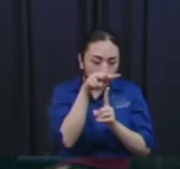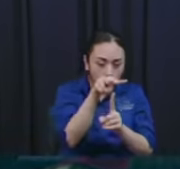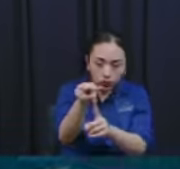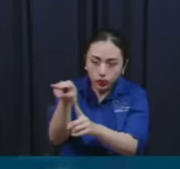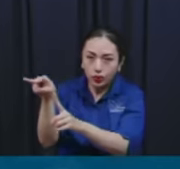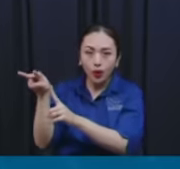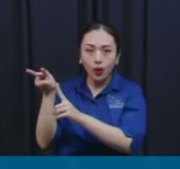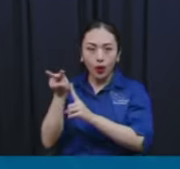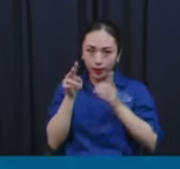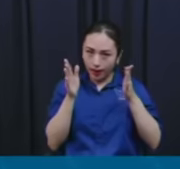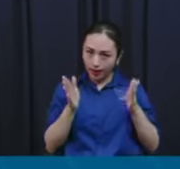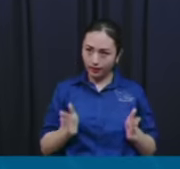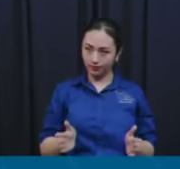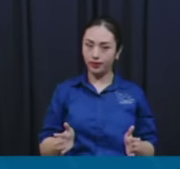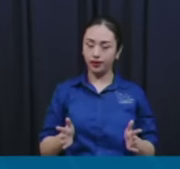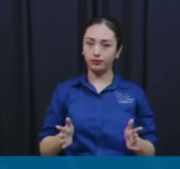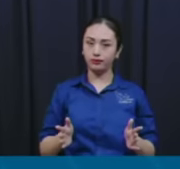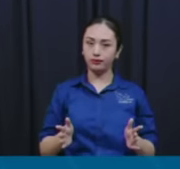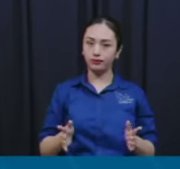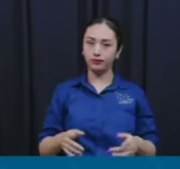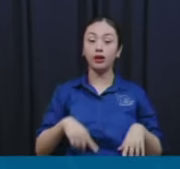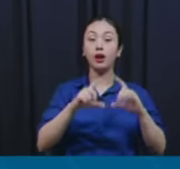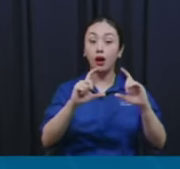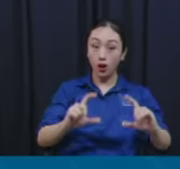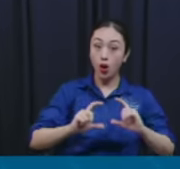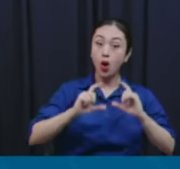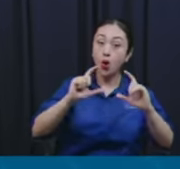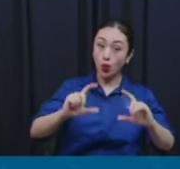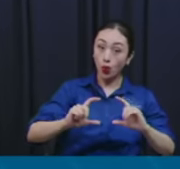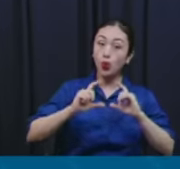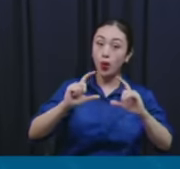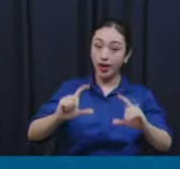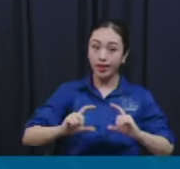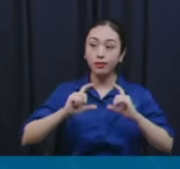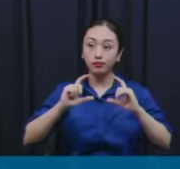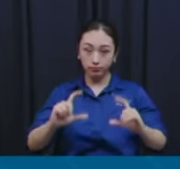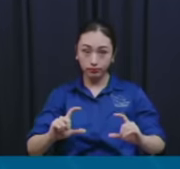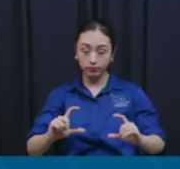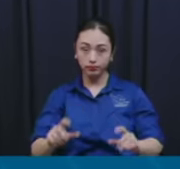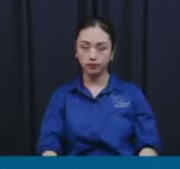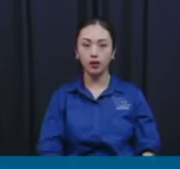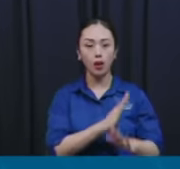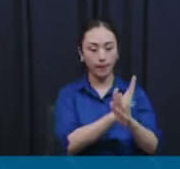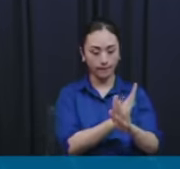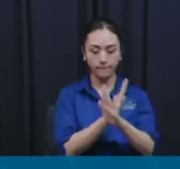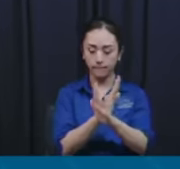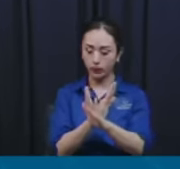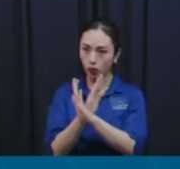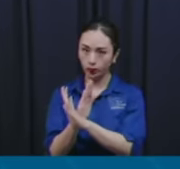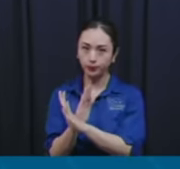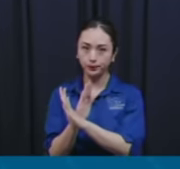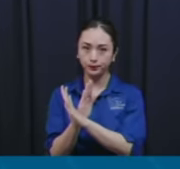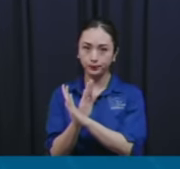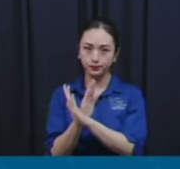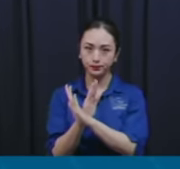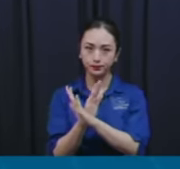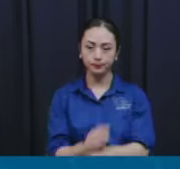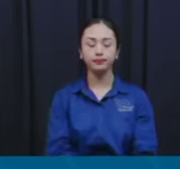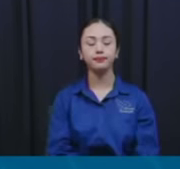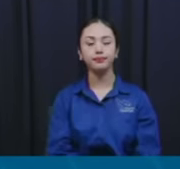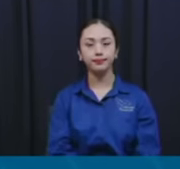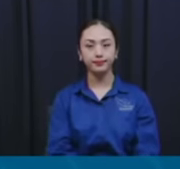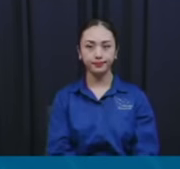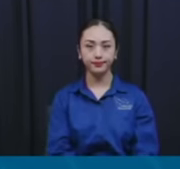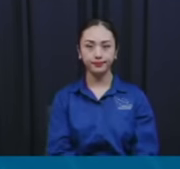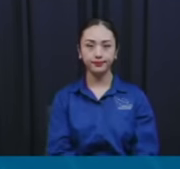vigilante cuida En algunos momentos se le dice cuidador guarda digamos en inglés